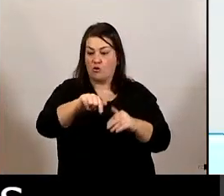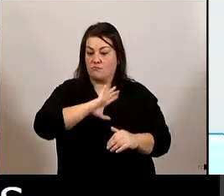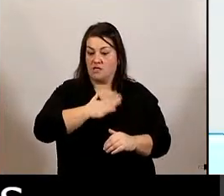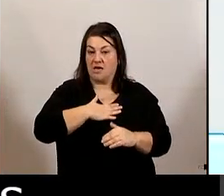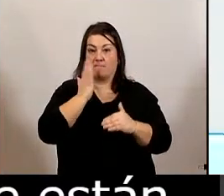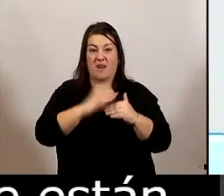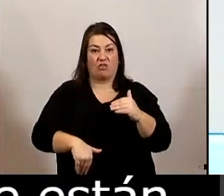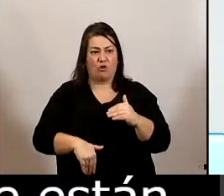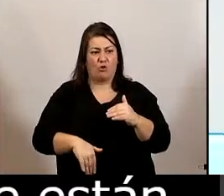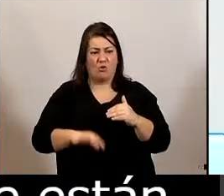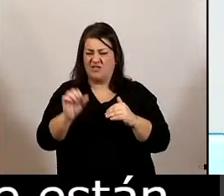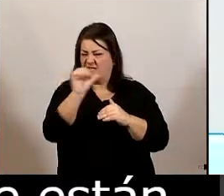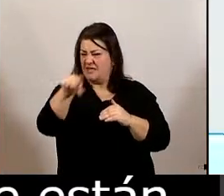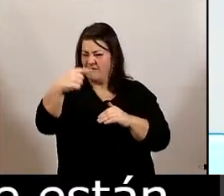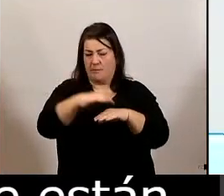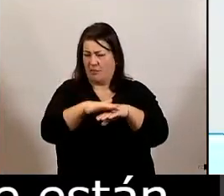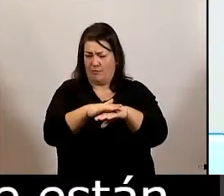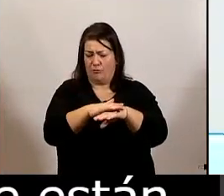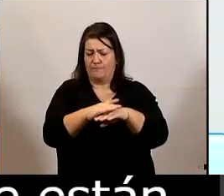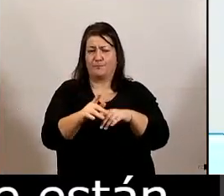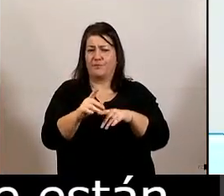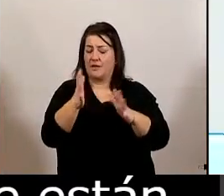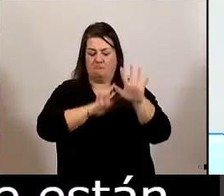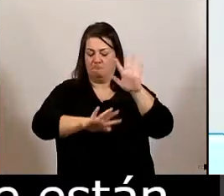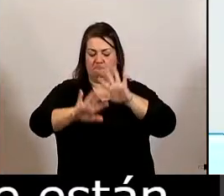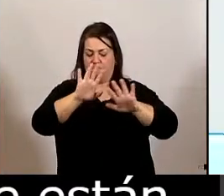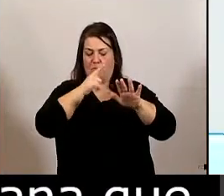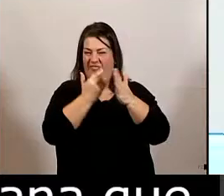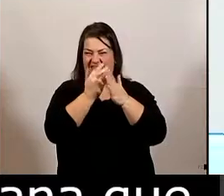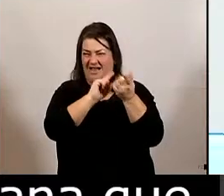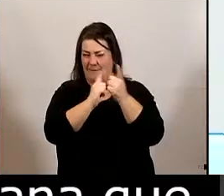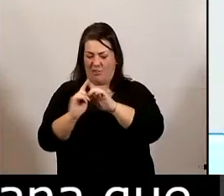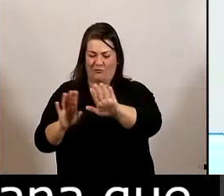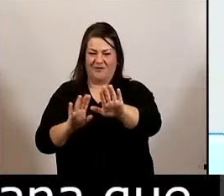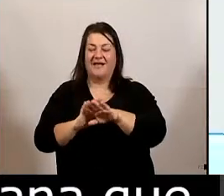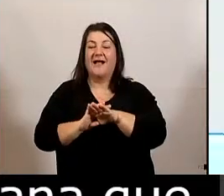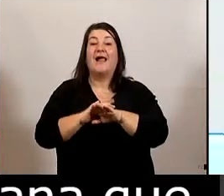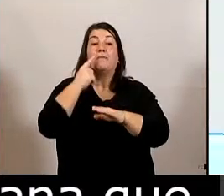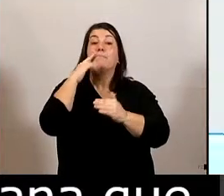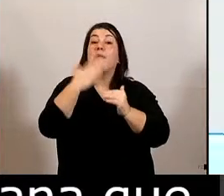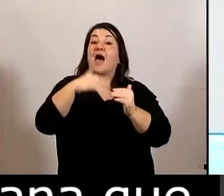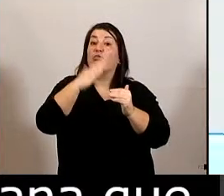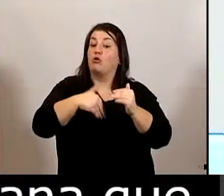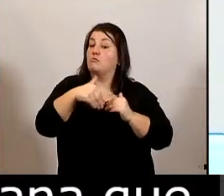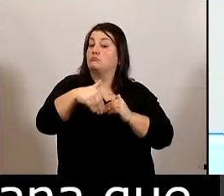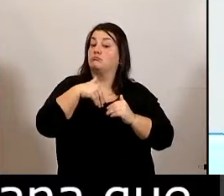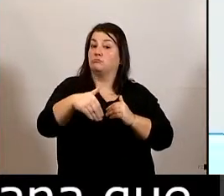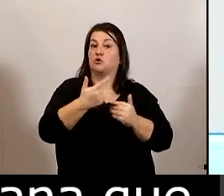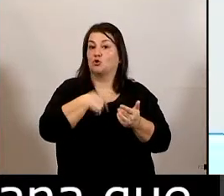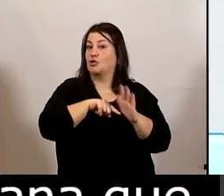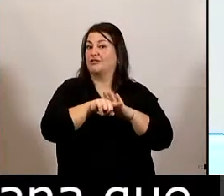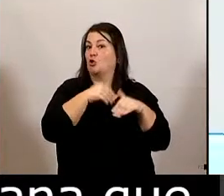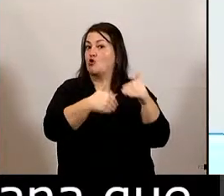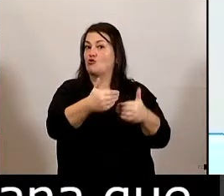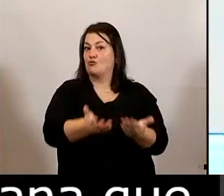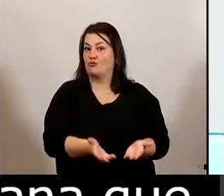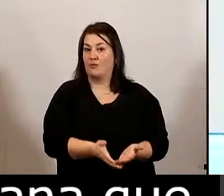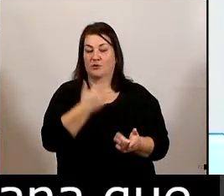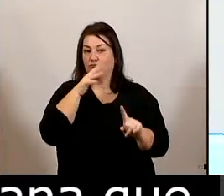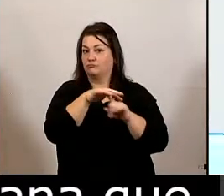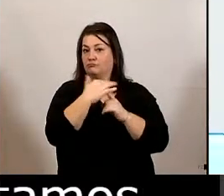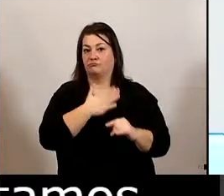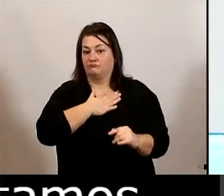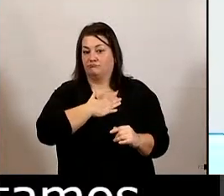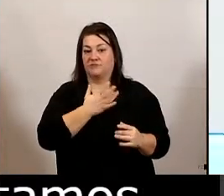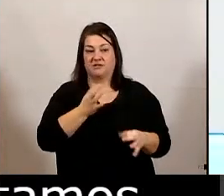el plazo, o la semana que viene, perdón, que es que con los cambios de día, del plazo y estamos en el trámite. Pero el escenario nuestro